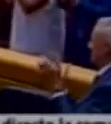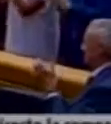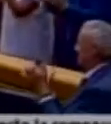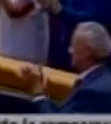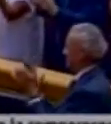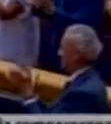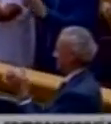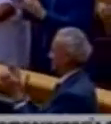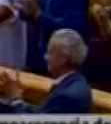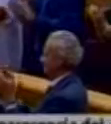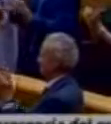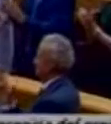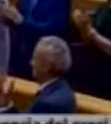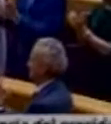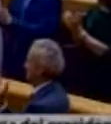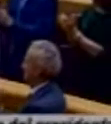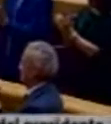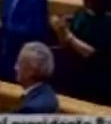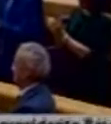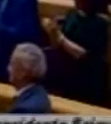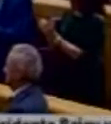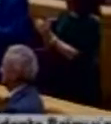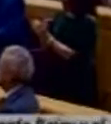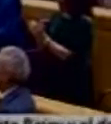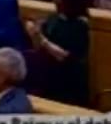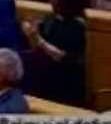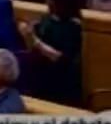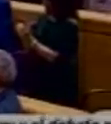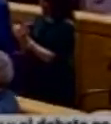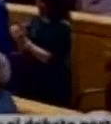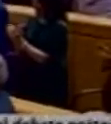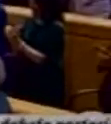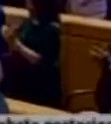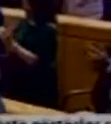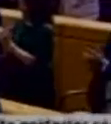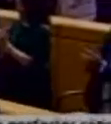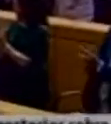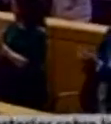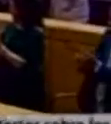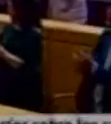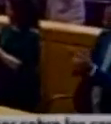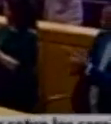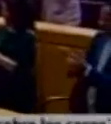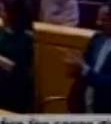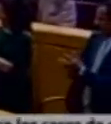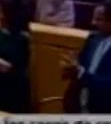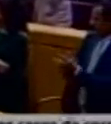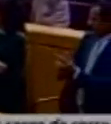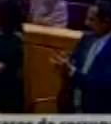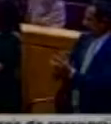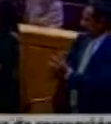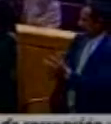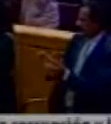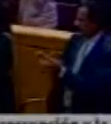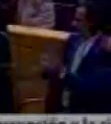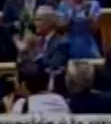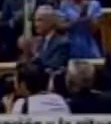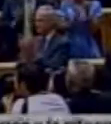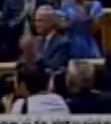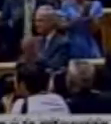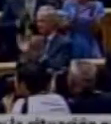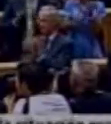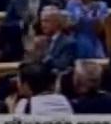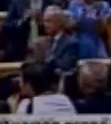culpable. Asegura que el Partido Popular no se ha llevado en el Partido Popular doble contabilidad ni se han cometido delitos y que